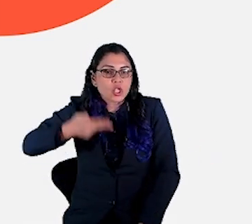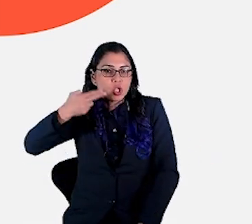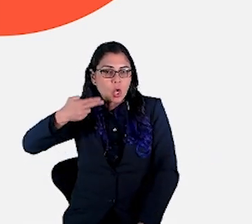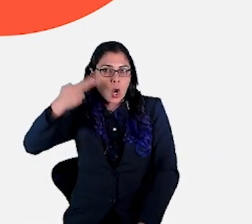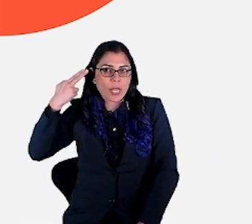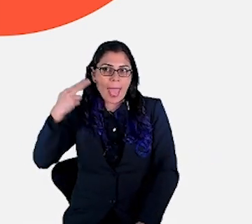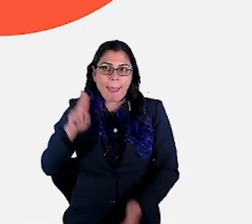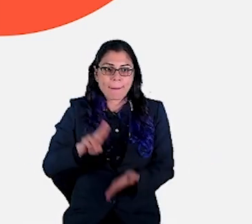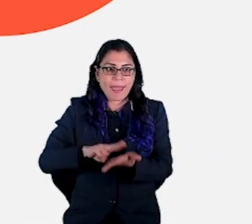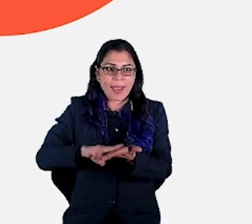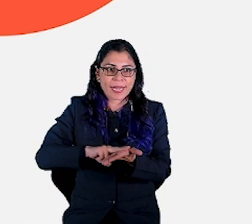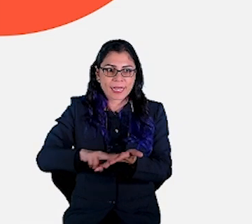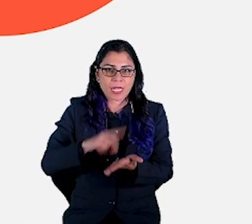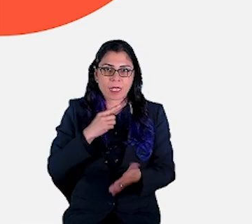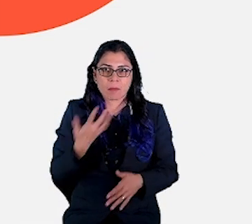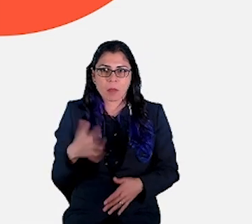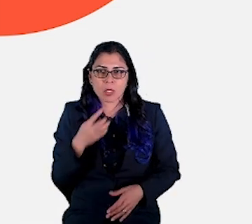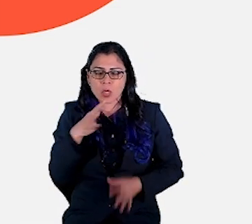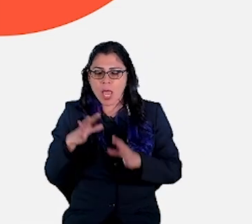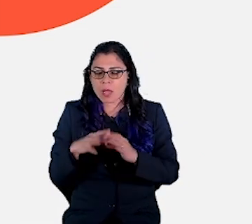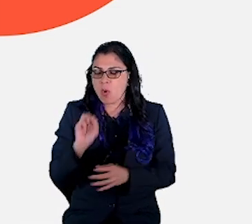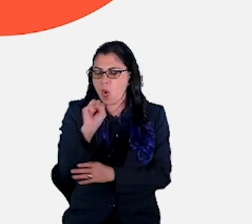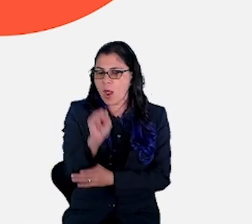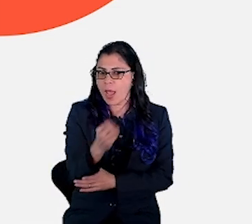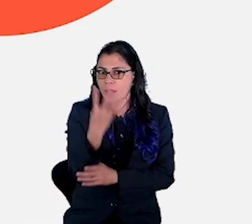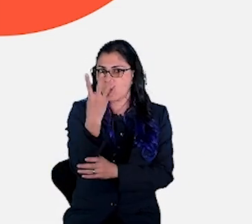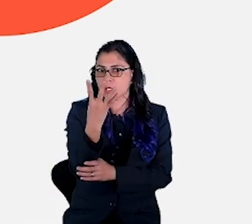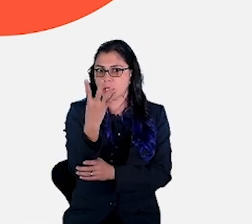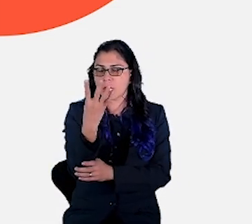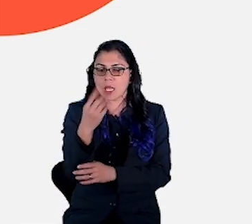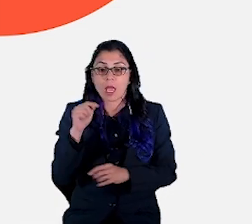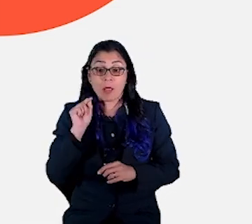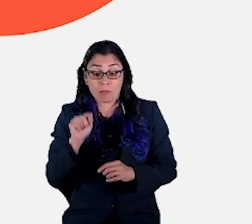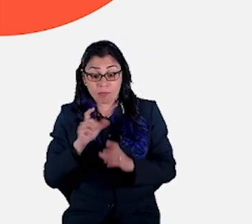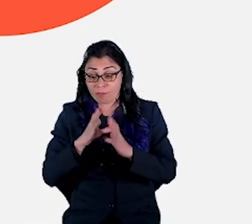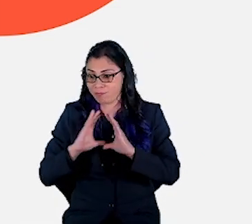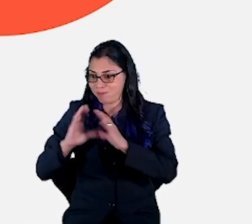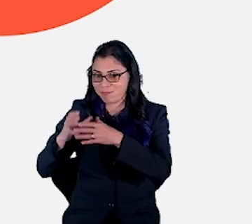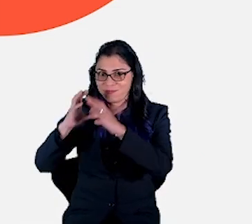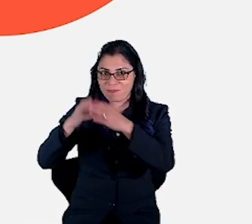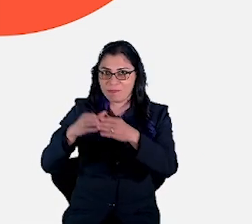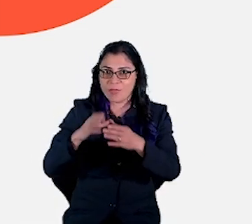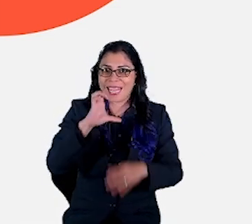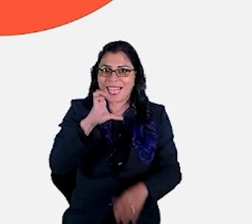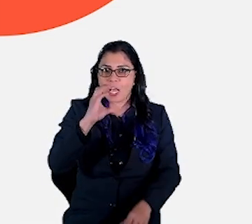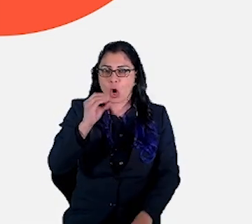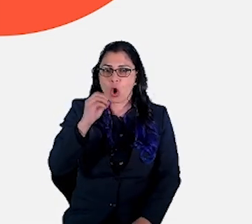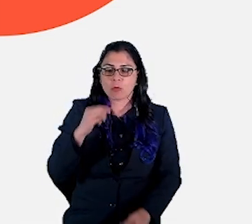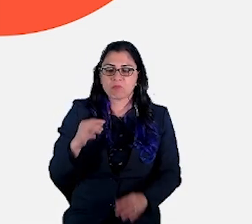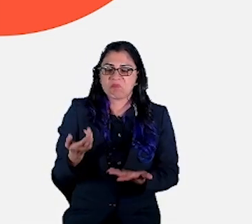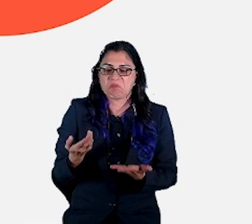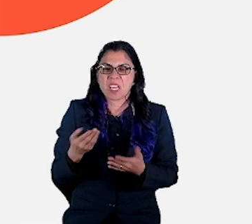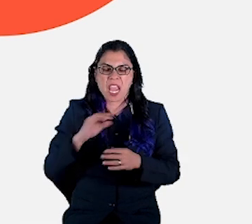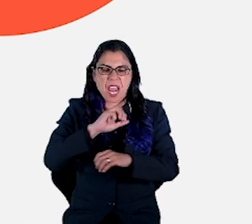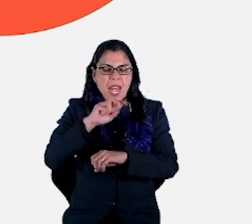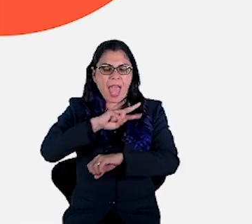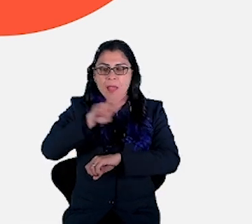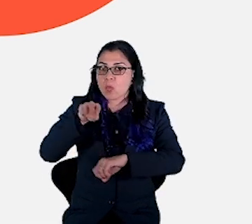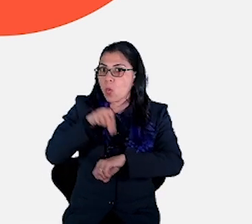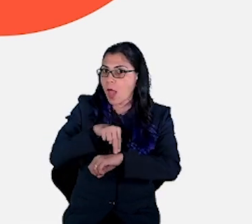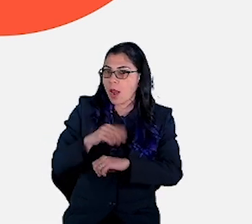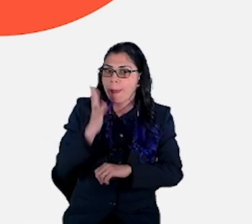verde pues les he contado 14 ecosistemas tiene el neotrópico y 11 de Ellos están en un solo Parque